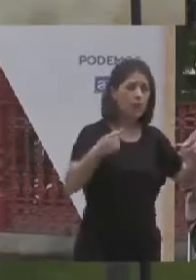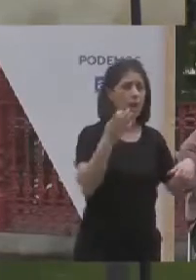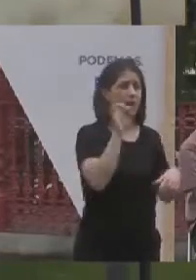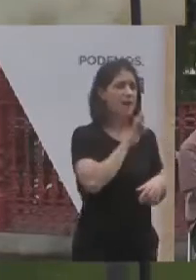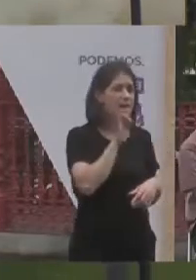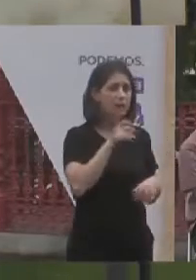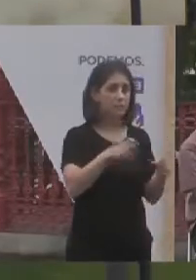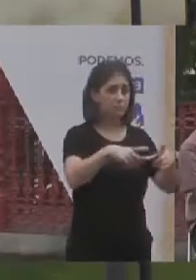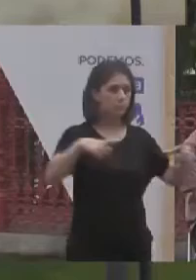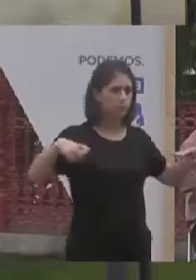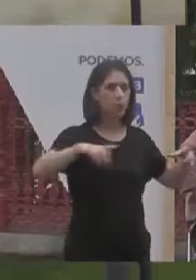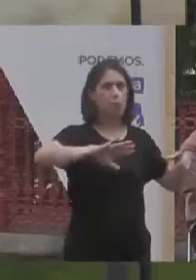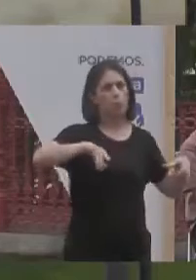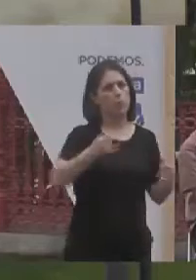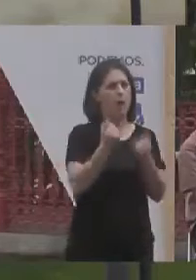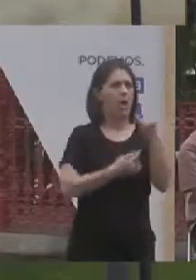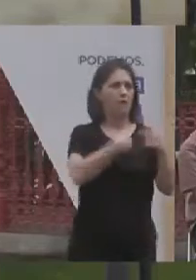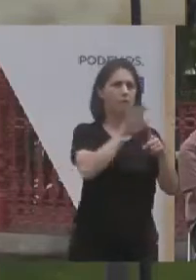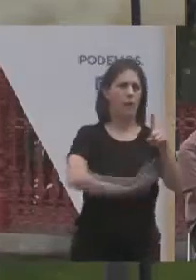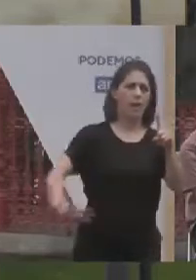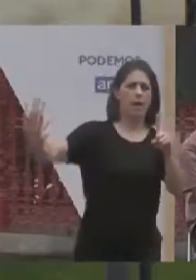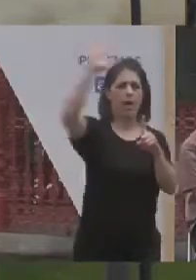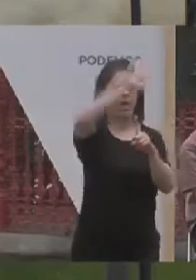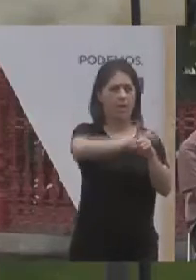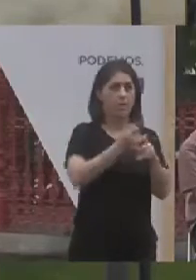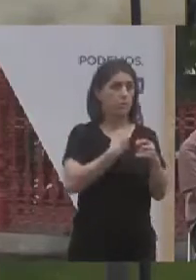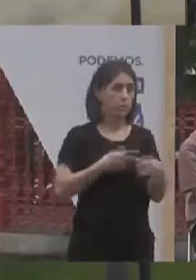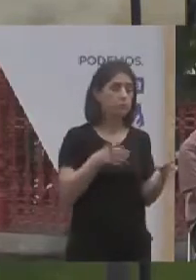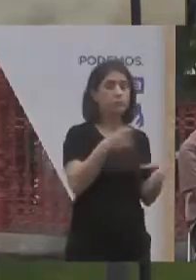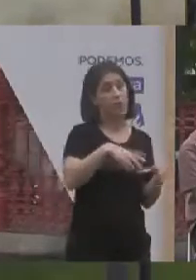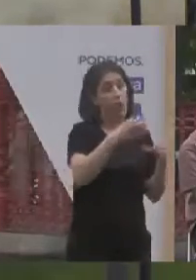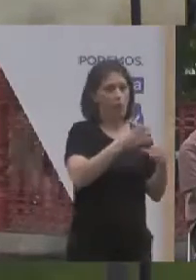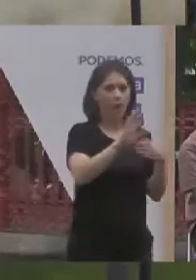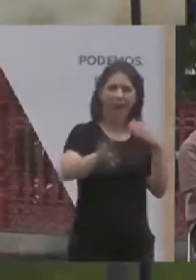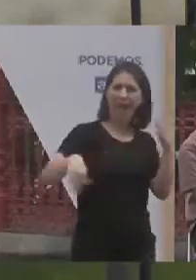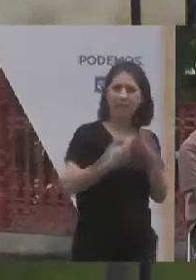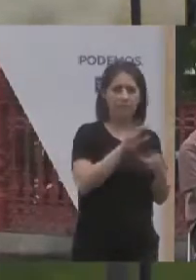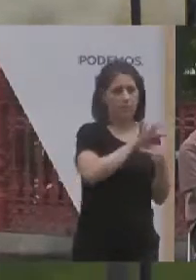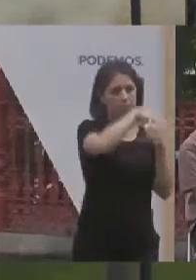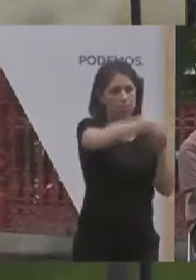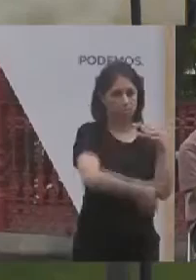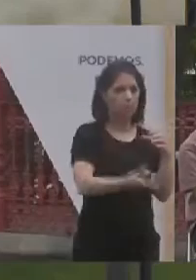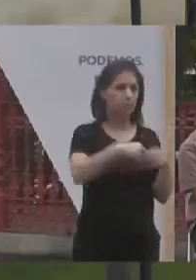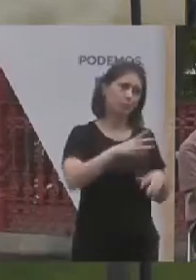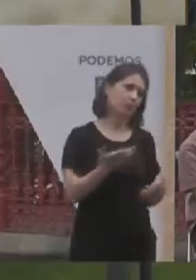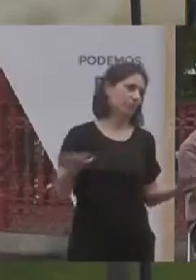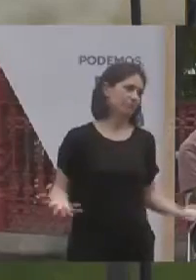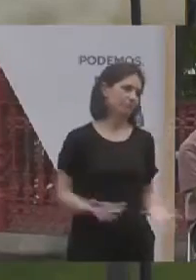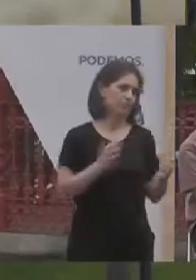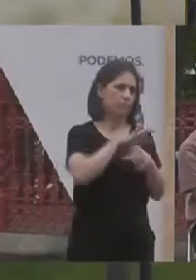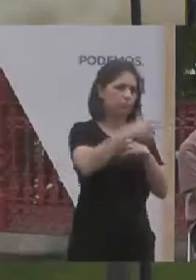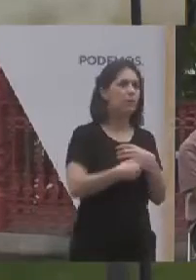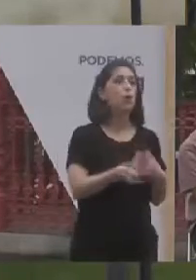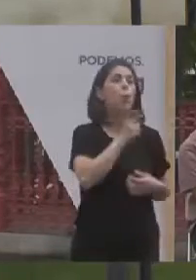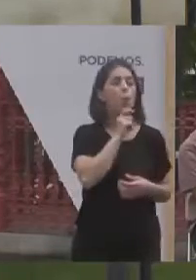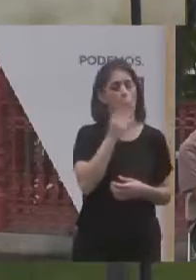galego e o último, non, digamos, a nivel estatal. En círculos concéntricos o vaso desborda. Fagamos que desborde, e para desbordar, que mellor